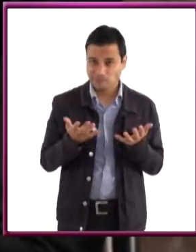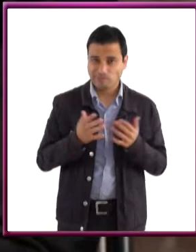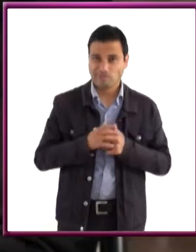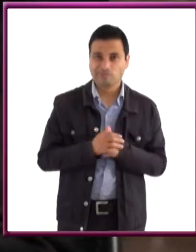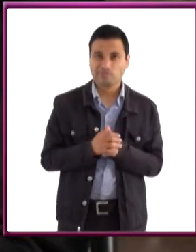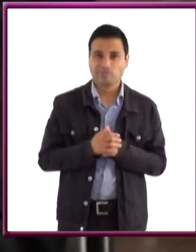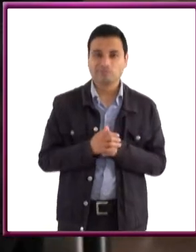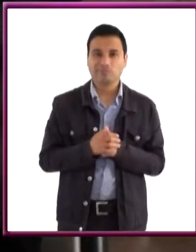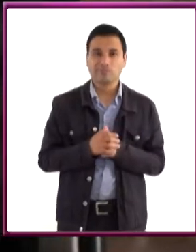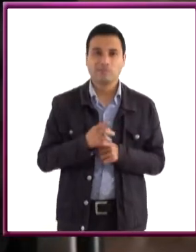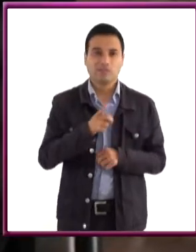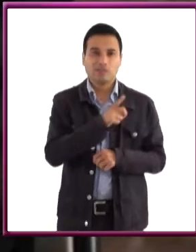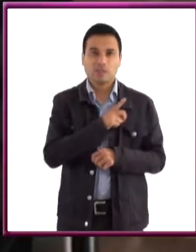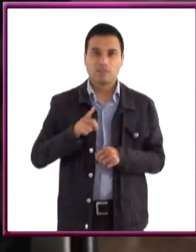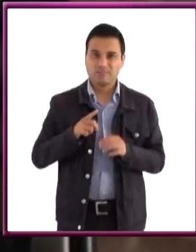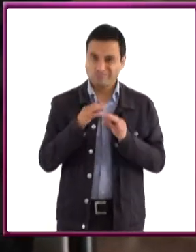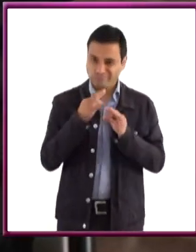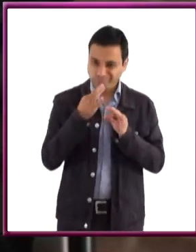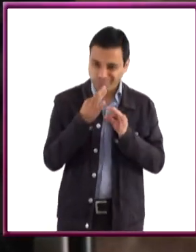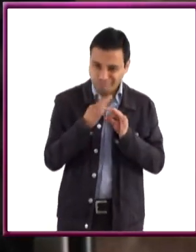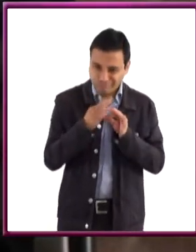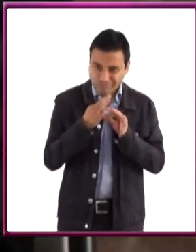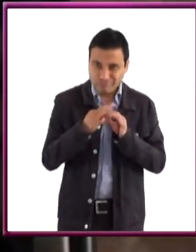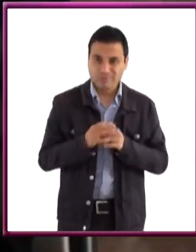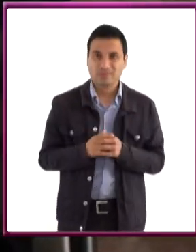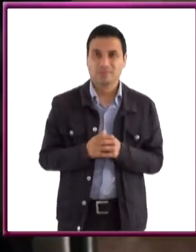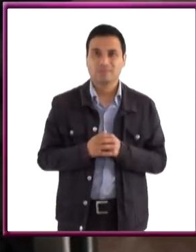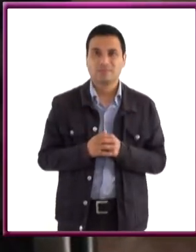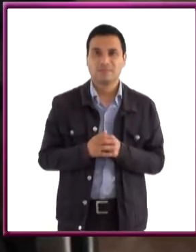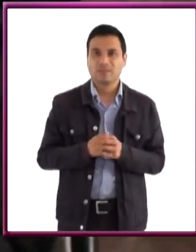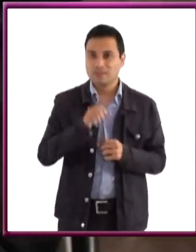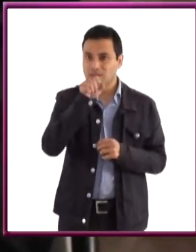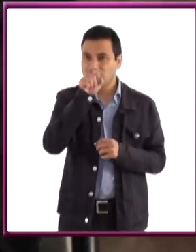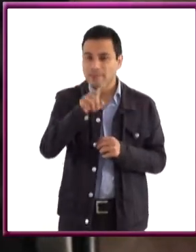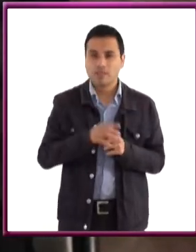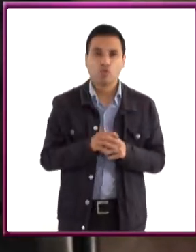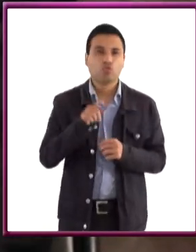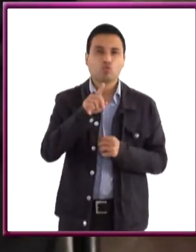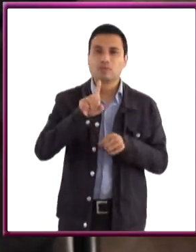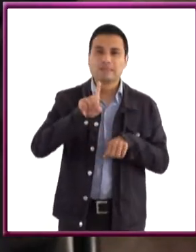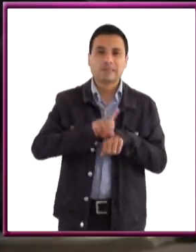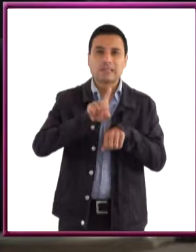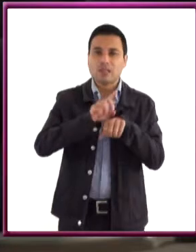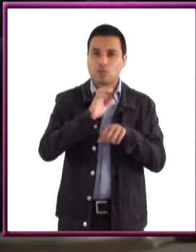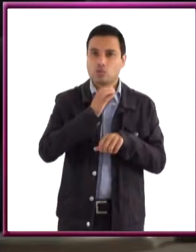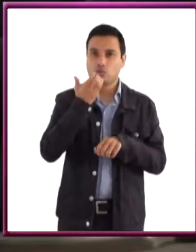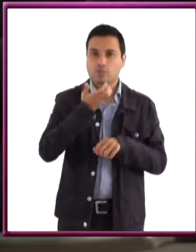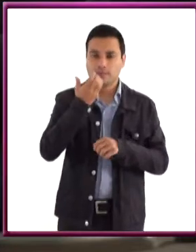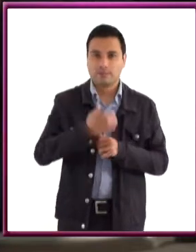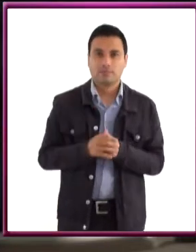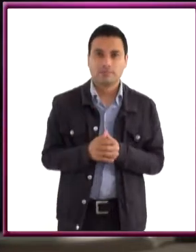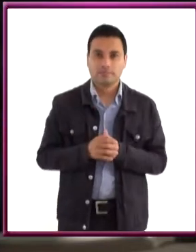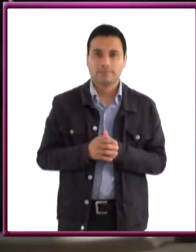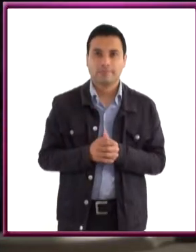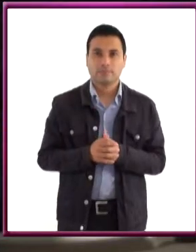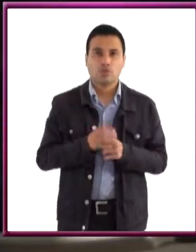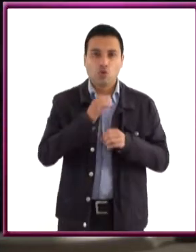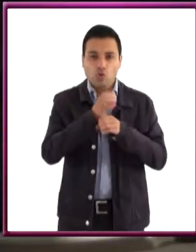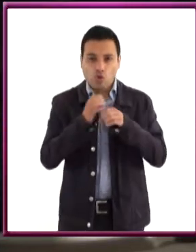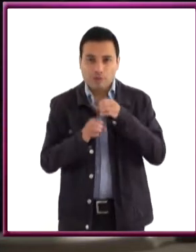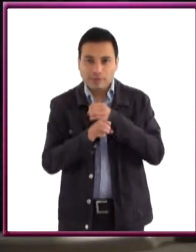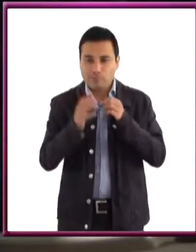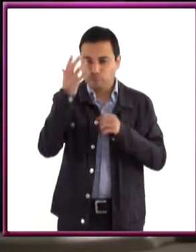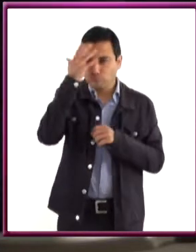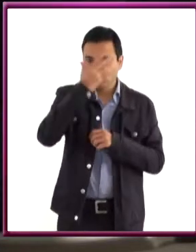tiene que ser algo así como una disciplina, sino que traten de practicarlo en el día a día, ¿no? Una de las cosas, o sea, lo bonito,